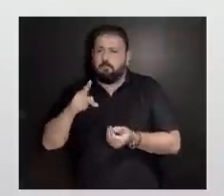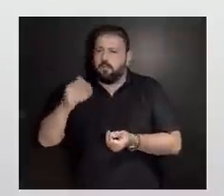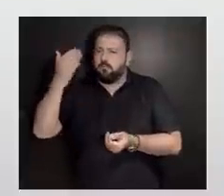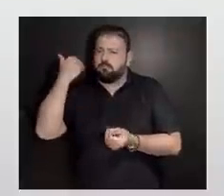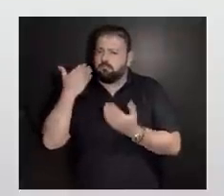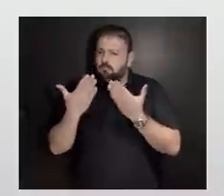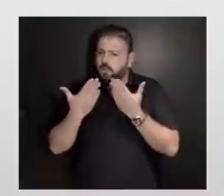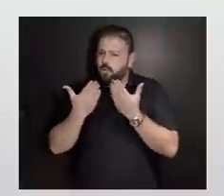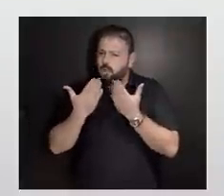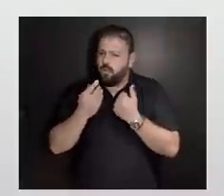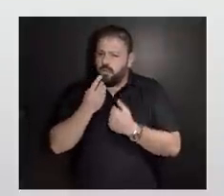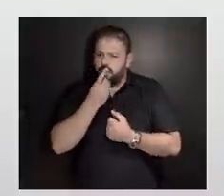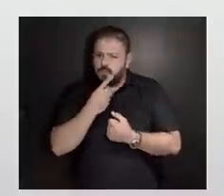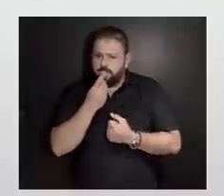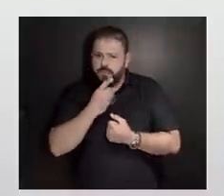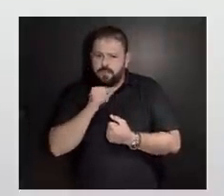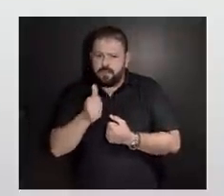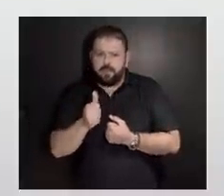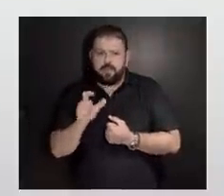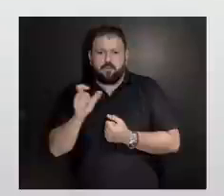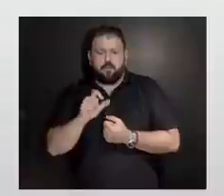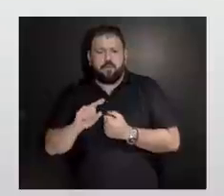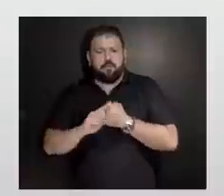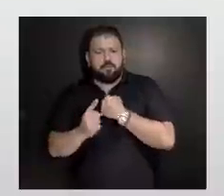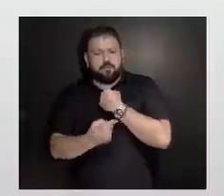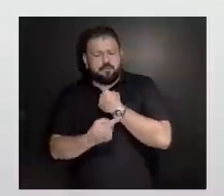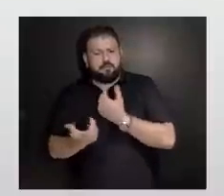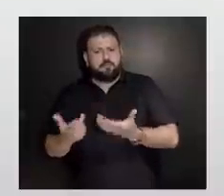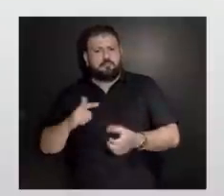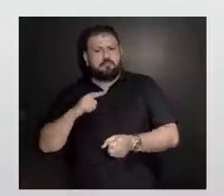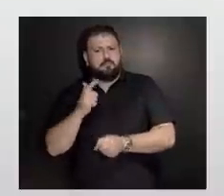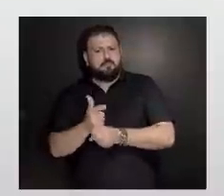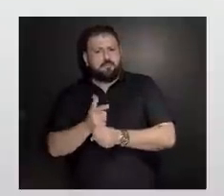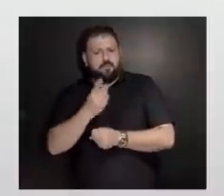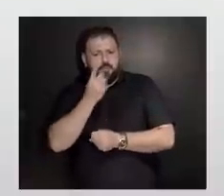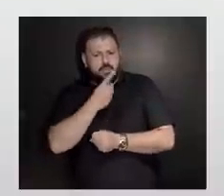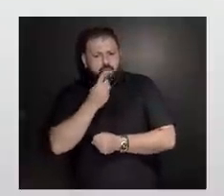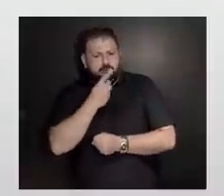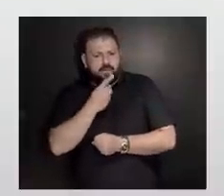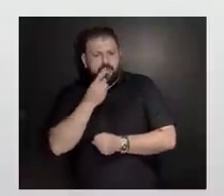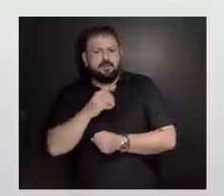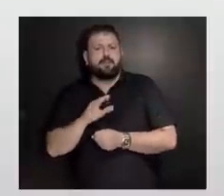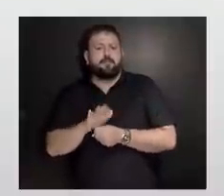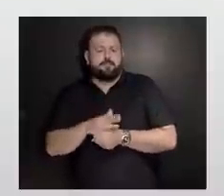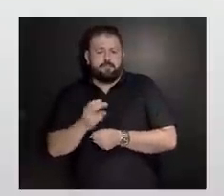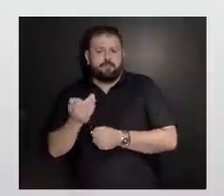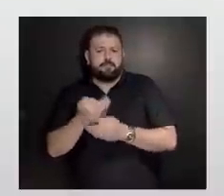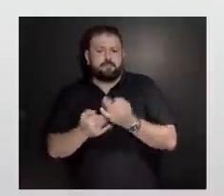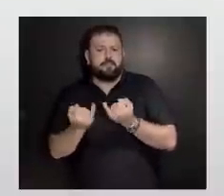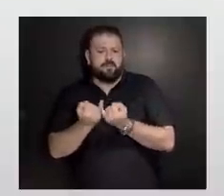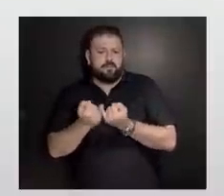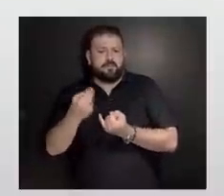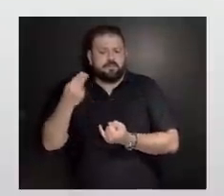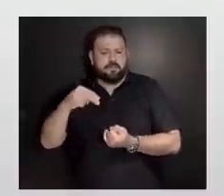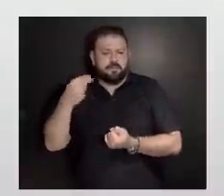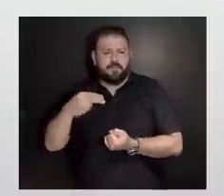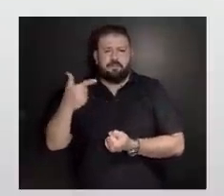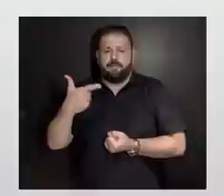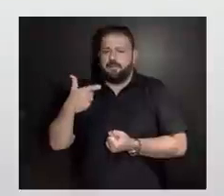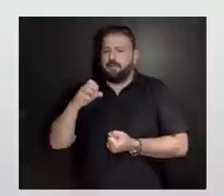diabetes y durante esta etapa se le detectó una diabetes a la cual le vamos a denominar diabetes